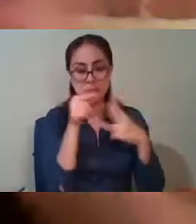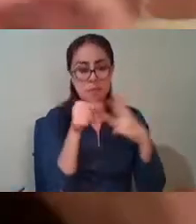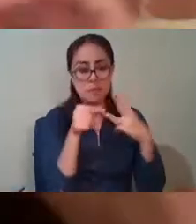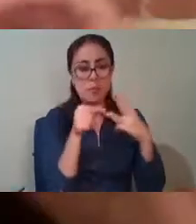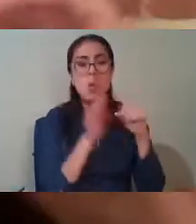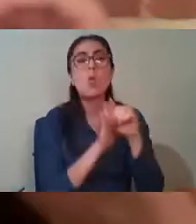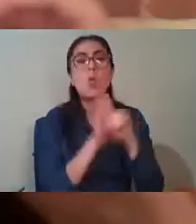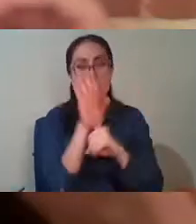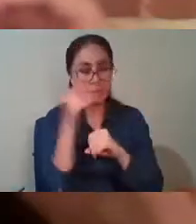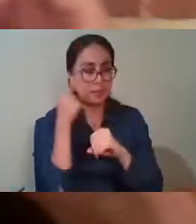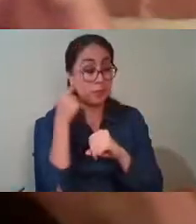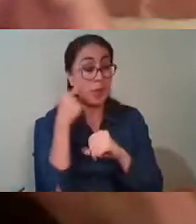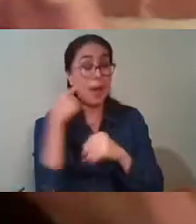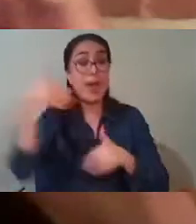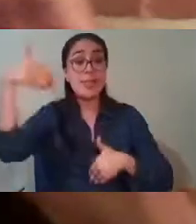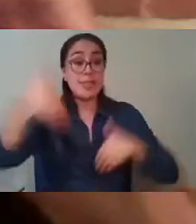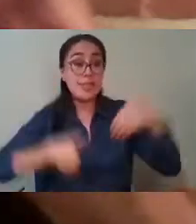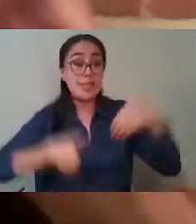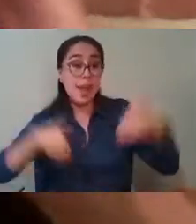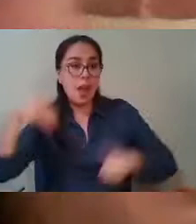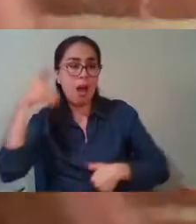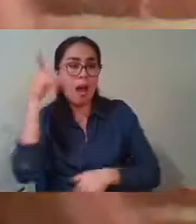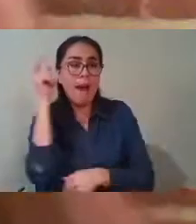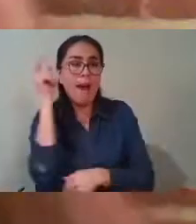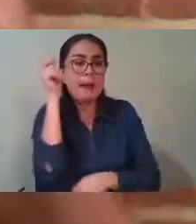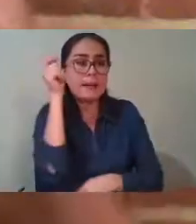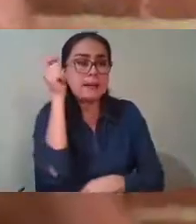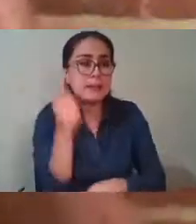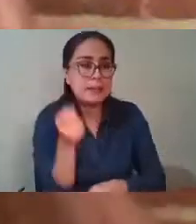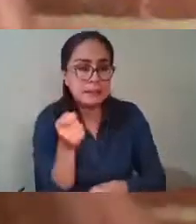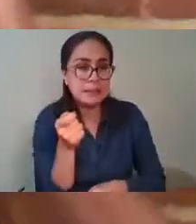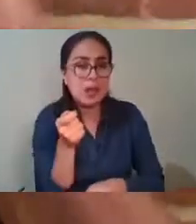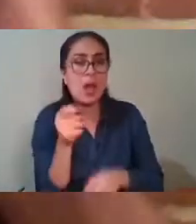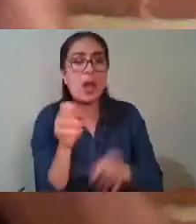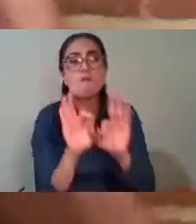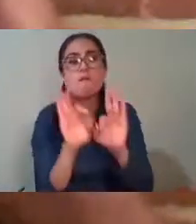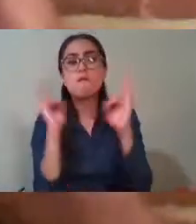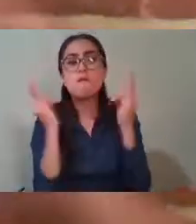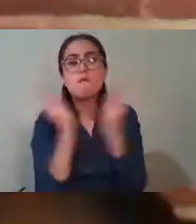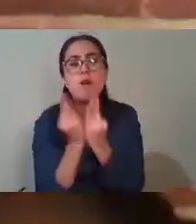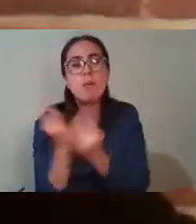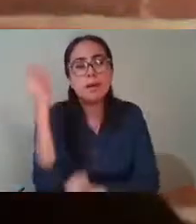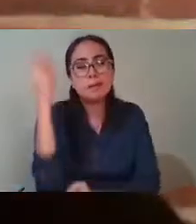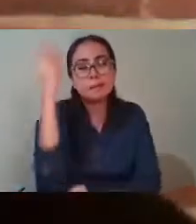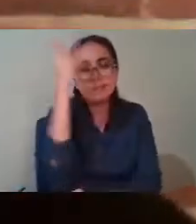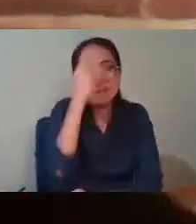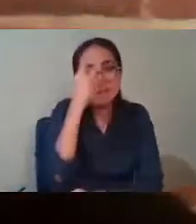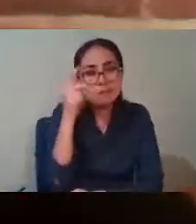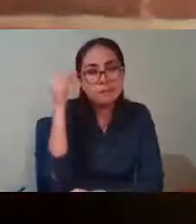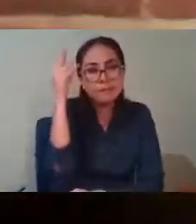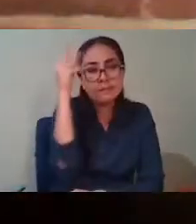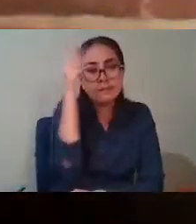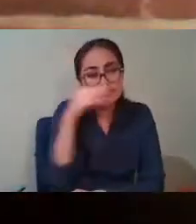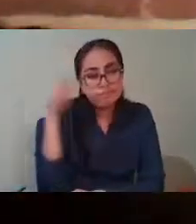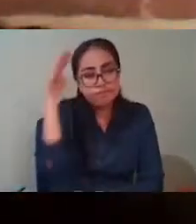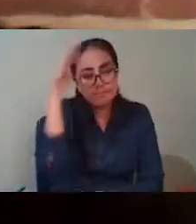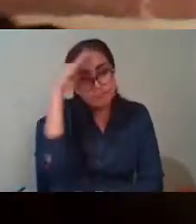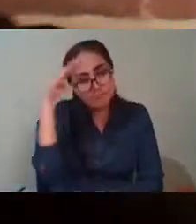al teatro como un mecanismo de reflexión, como un mecanismo de pensamiento.